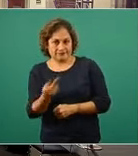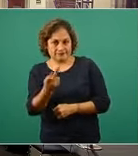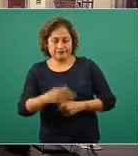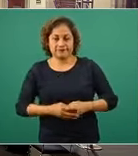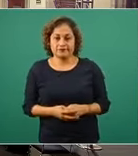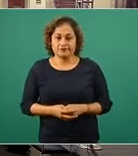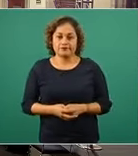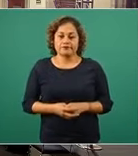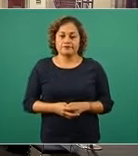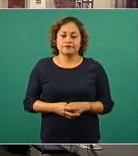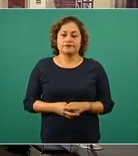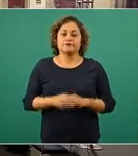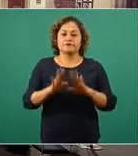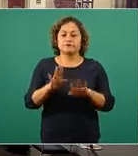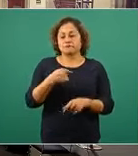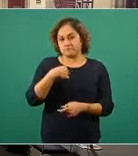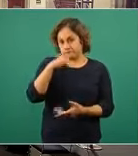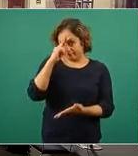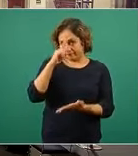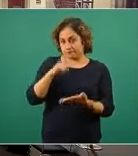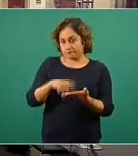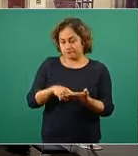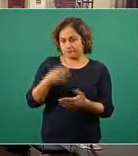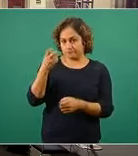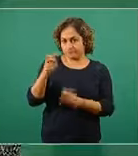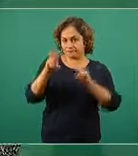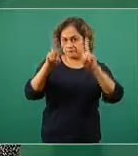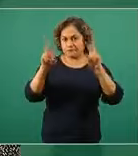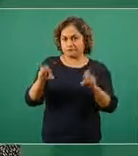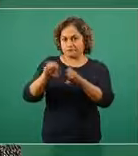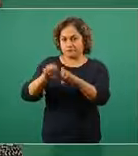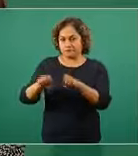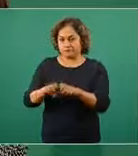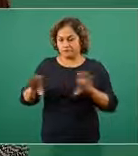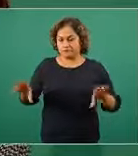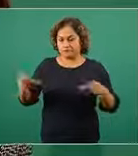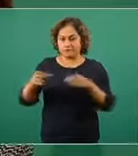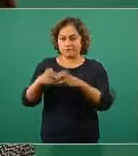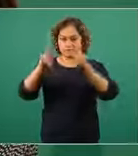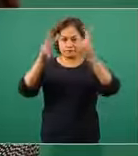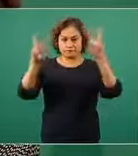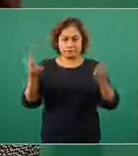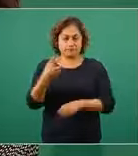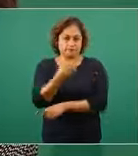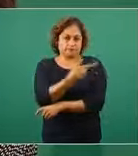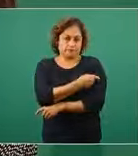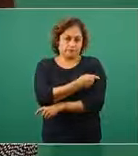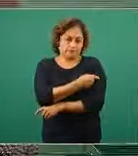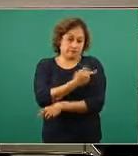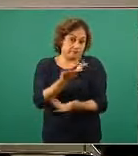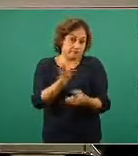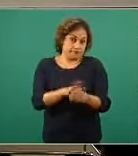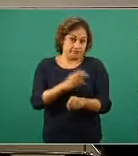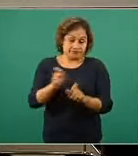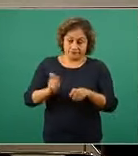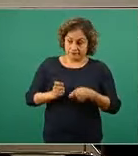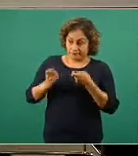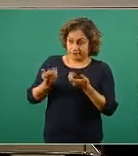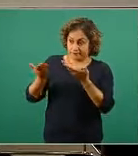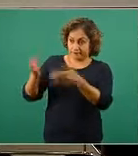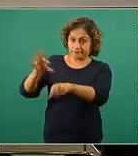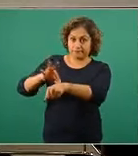esto está contemplado por el grupo técnico que asesora justo en el componente de vacunación, pero le cedería la palabra, doctora Lomía,